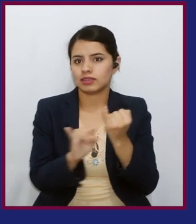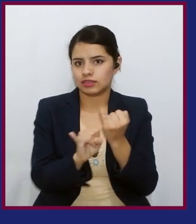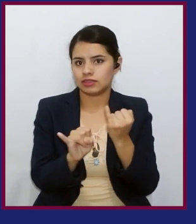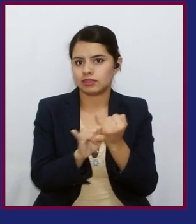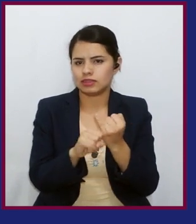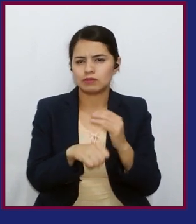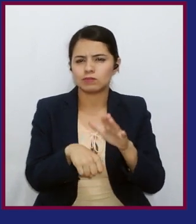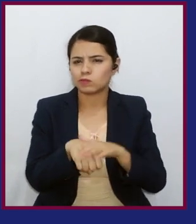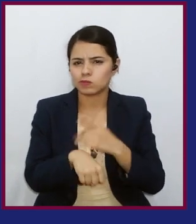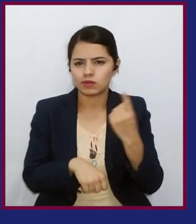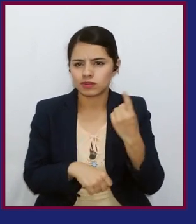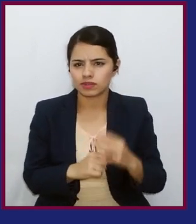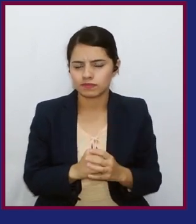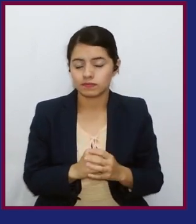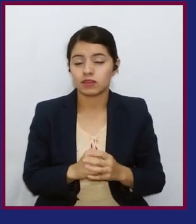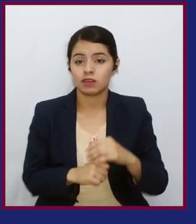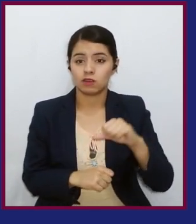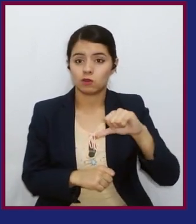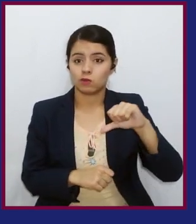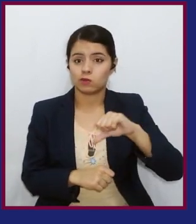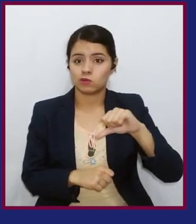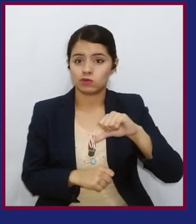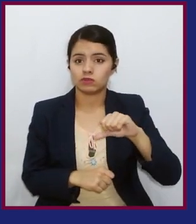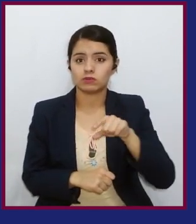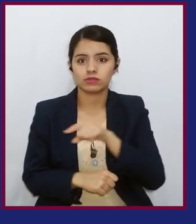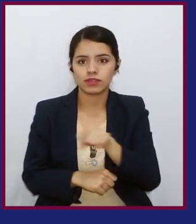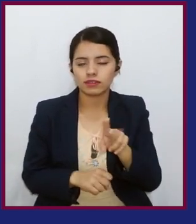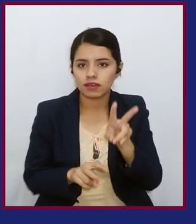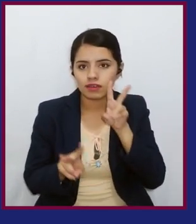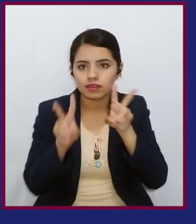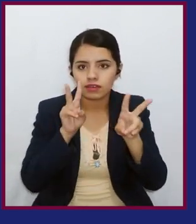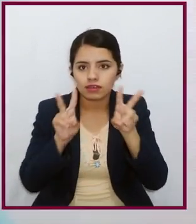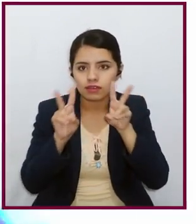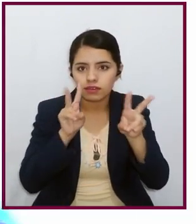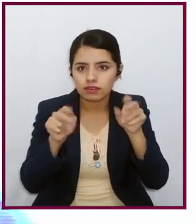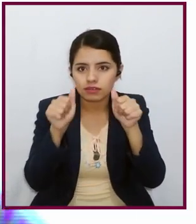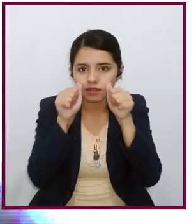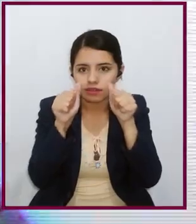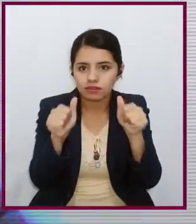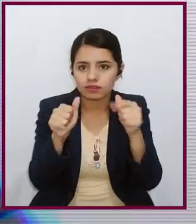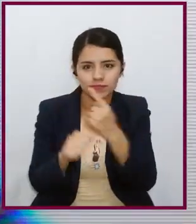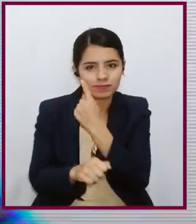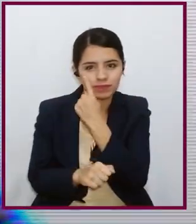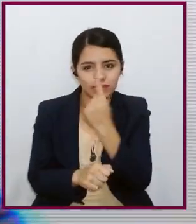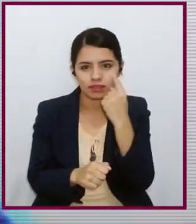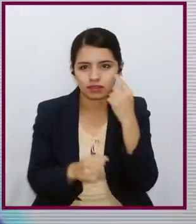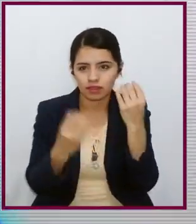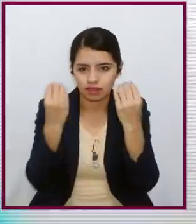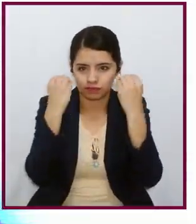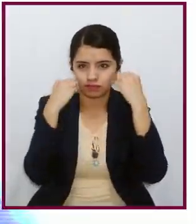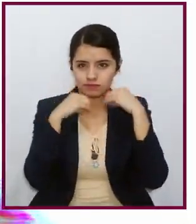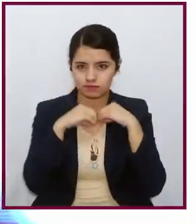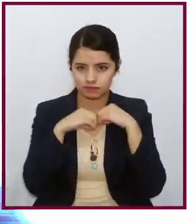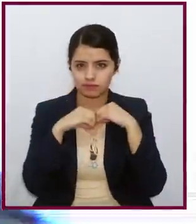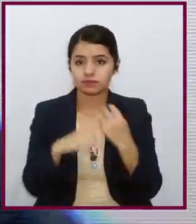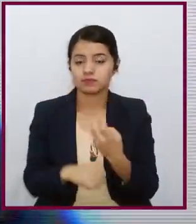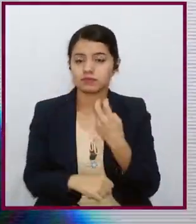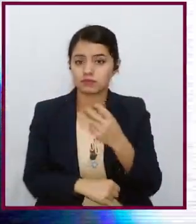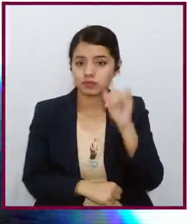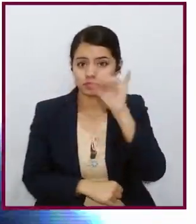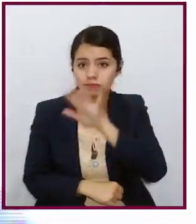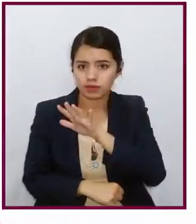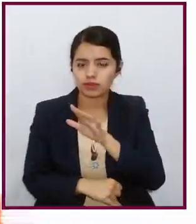Hola, Gaby y Axel, gracias por la invitación. Yo soy Juan Carlos Mejía, autor de los libros La Guía del Community Manager y La Guía Avanzada del Community Manager,